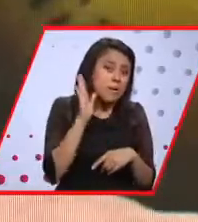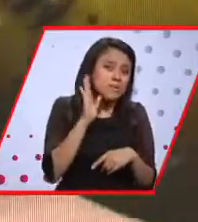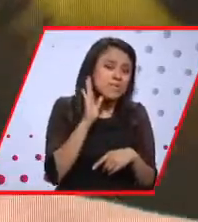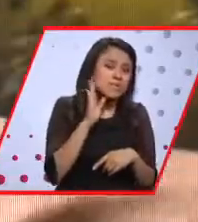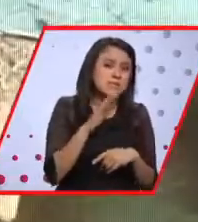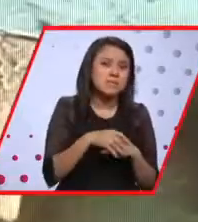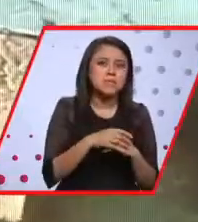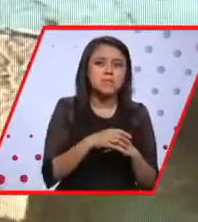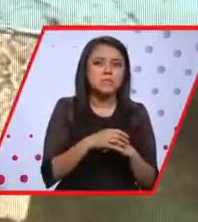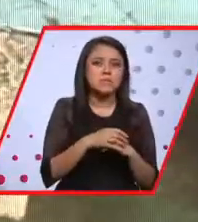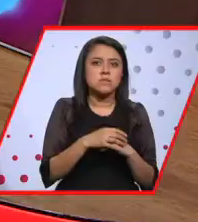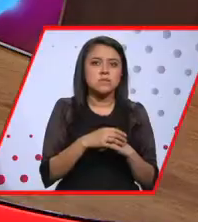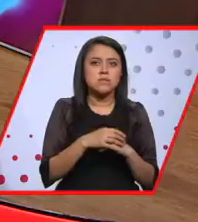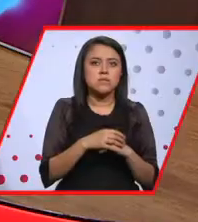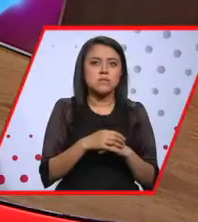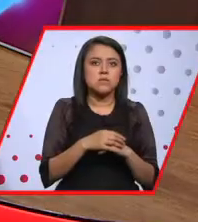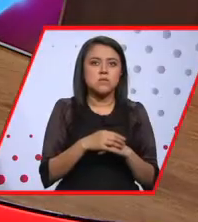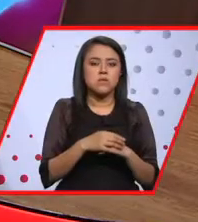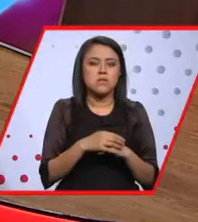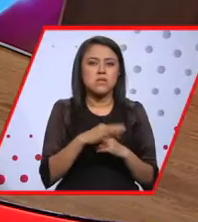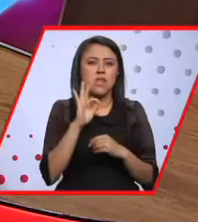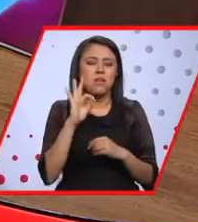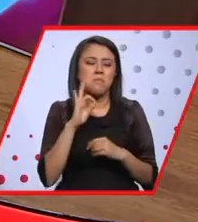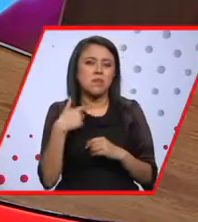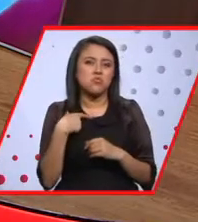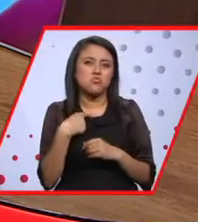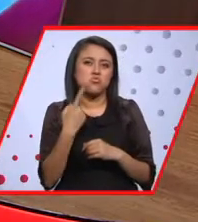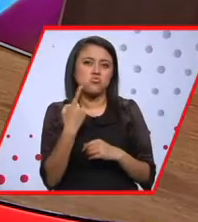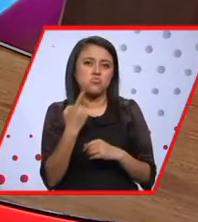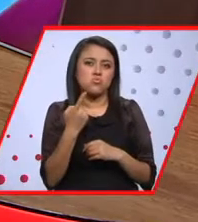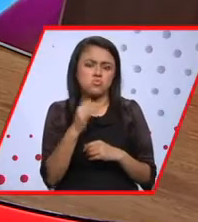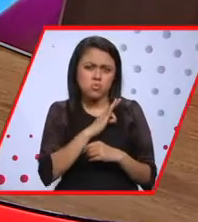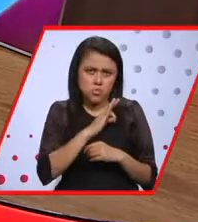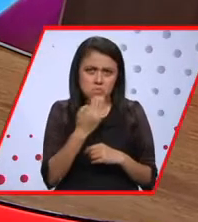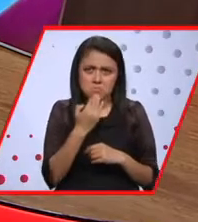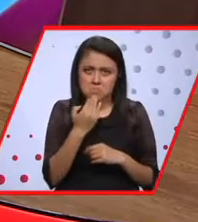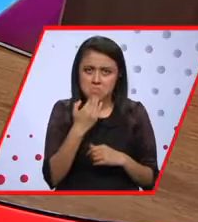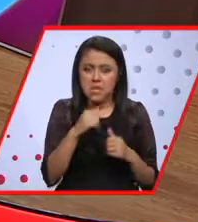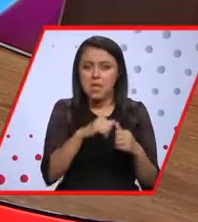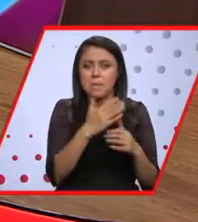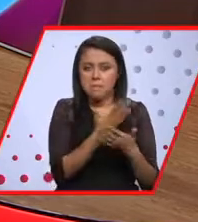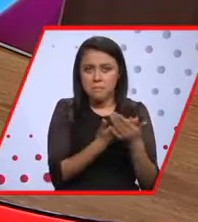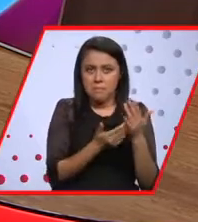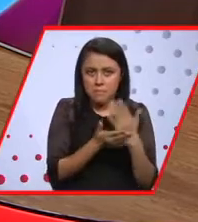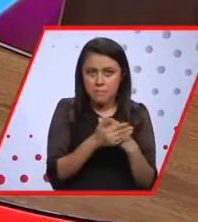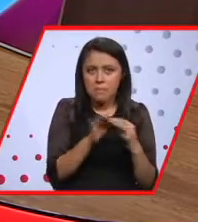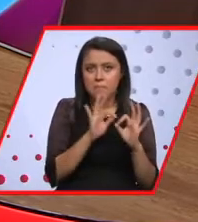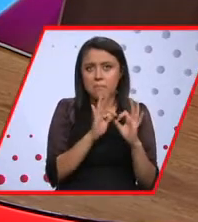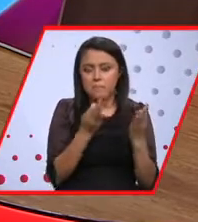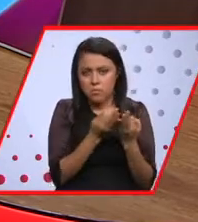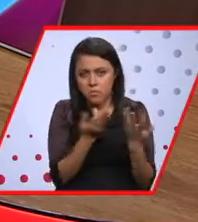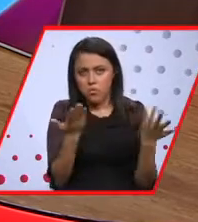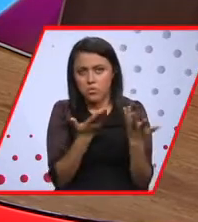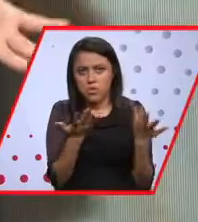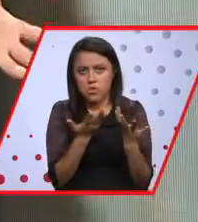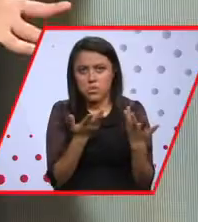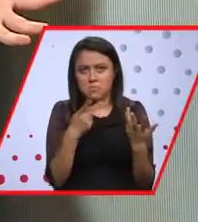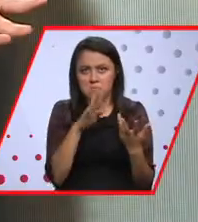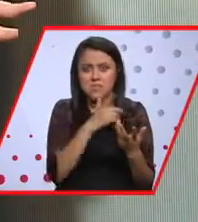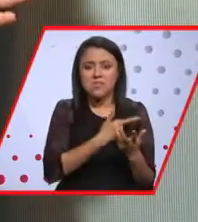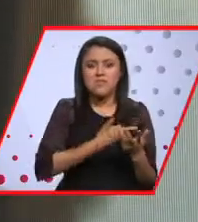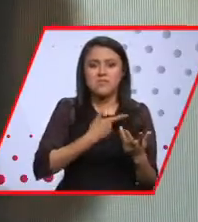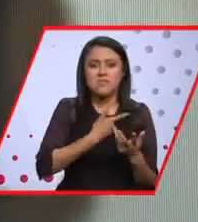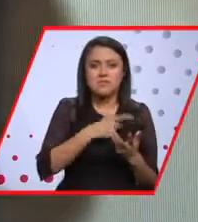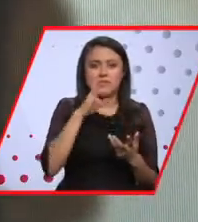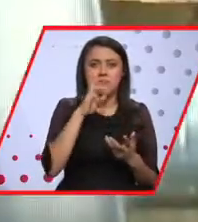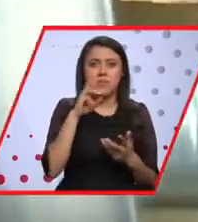incluso pueda tener algún desperfecto que es lo que les gusta, ¿no? Que está elaborado a mano, le encuentran una imperfección y dicen, es lo que me gusta a